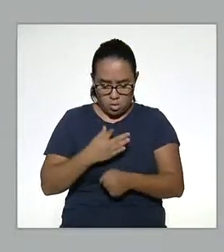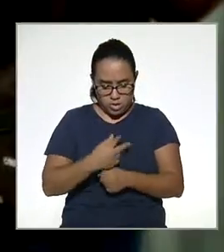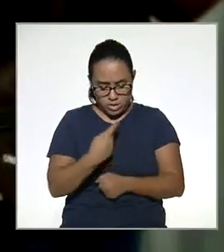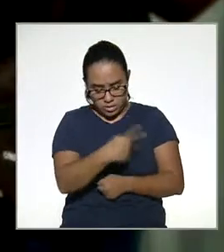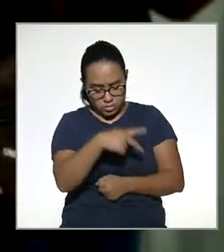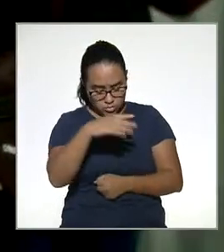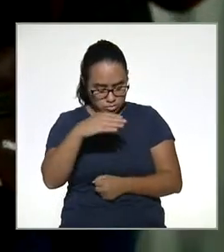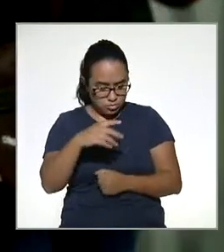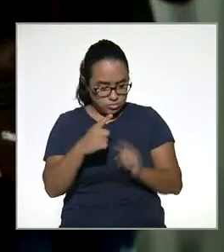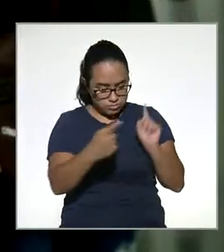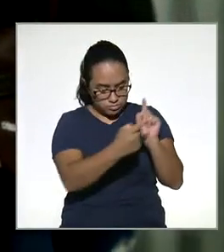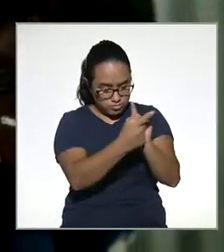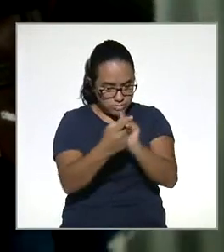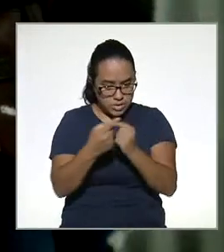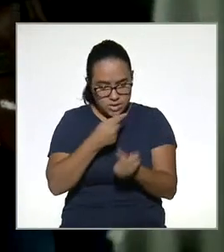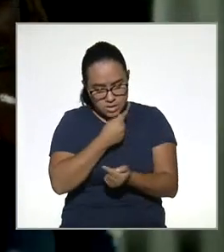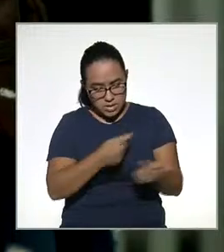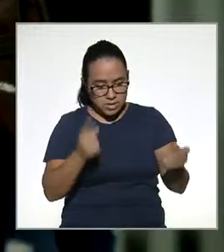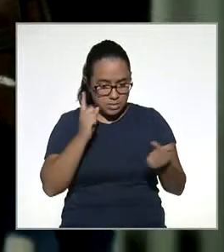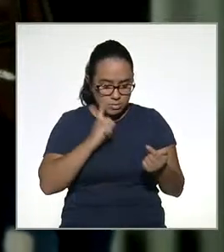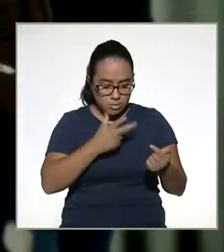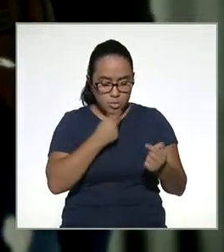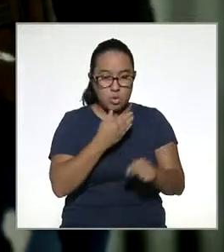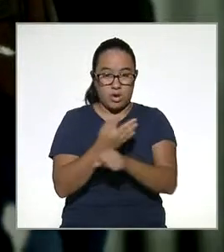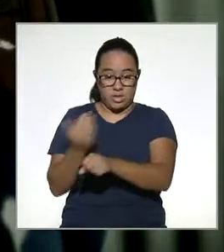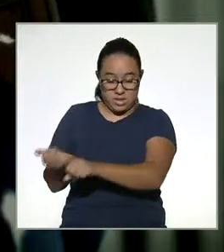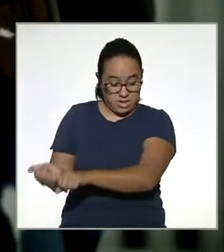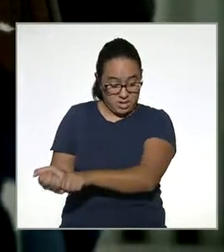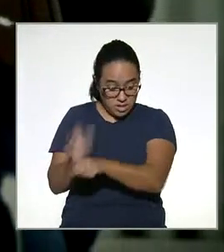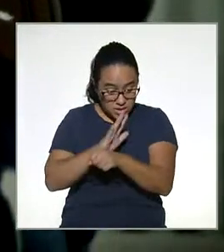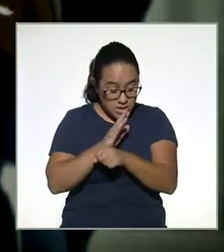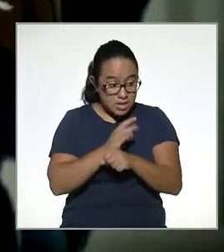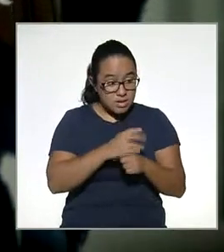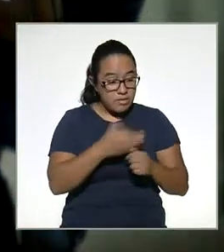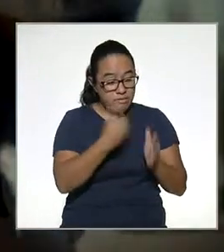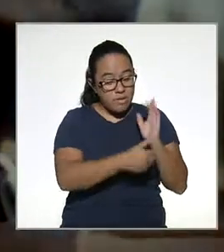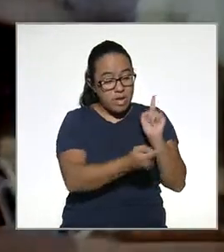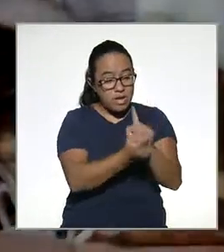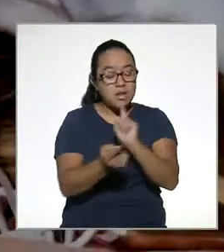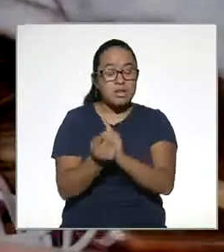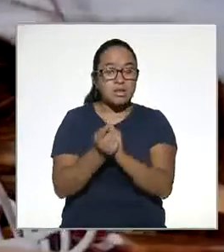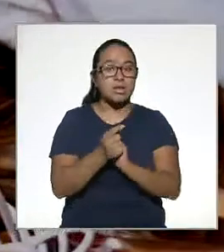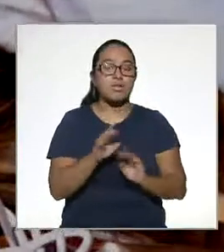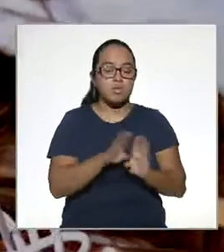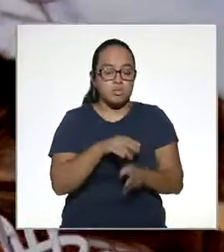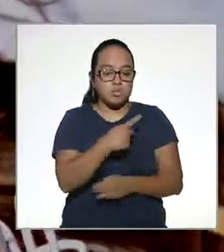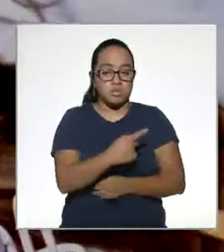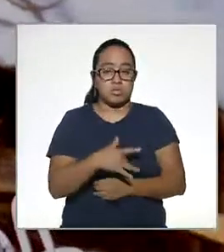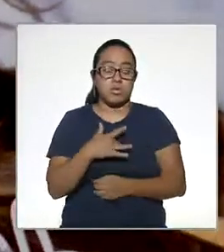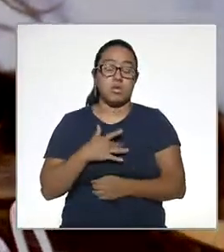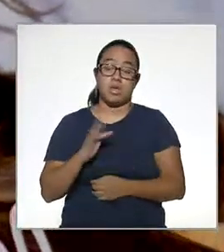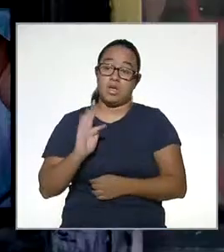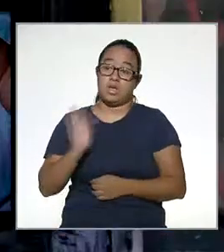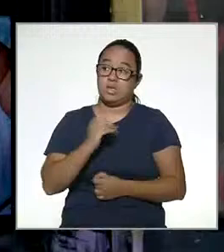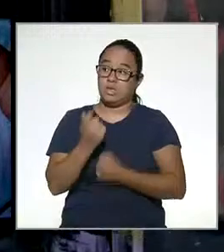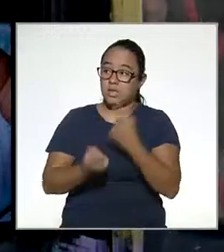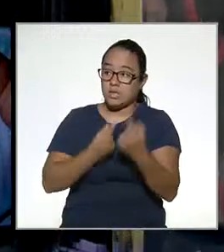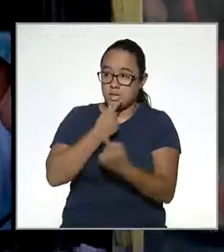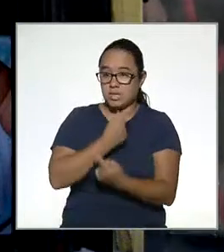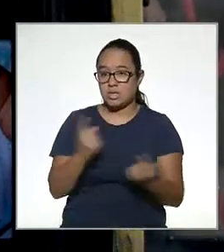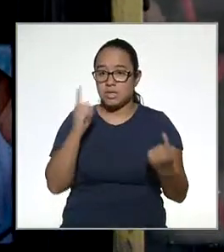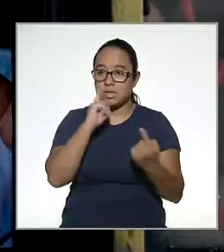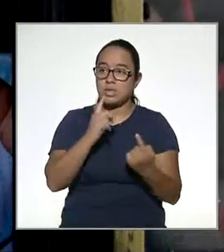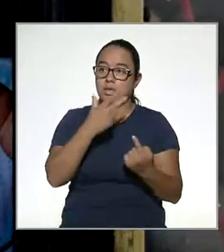inteligencia social de niñas y niños la pandemia de COVID-19? ¿Es posible que algunos niños o niñas